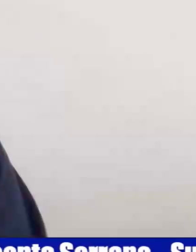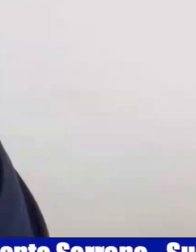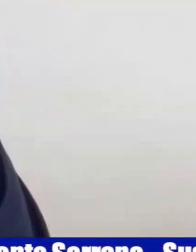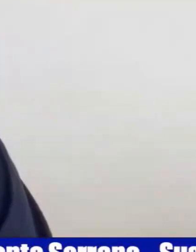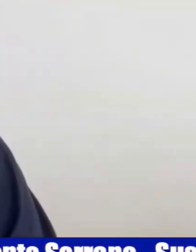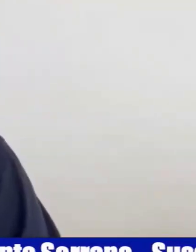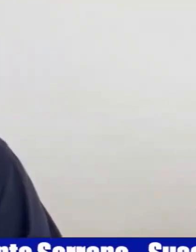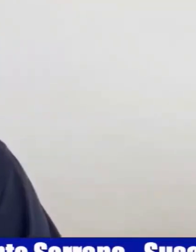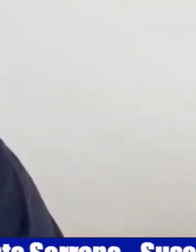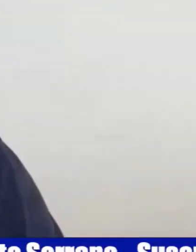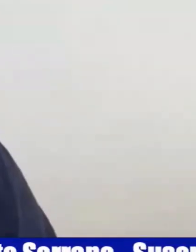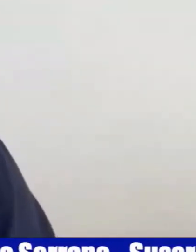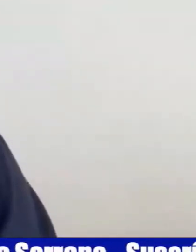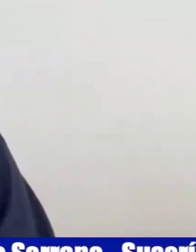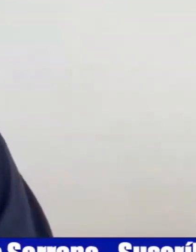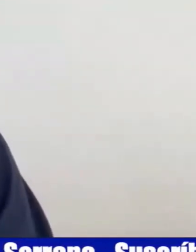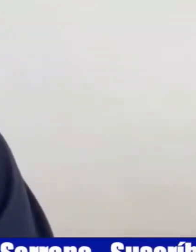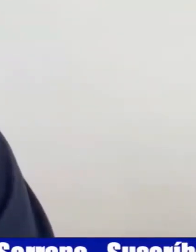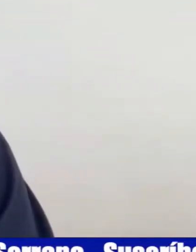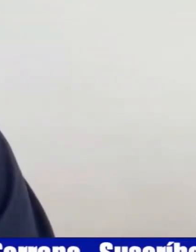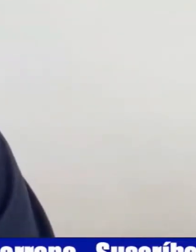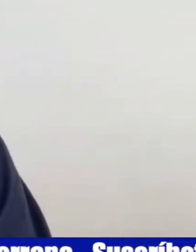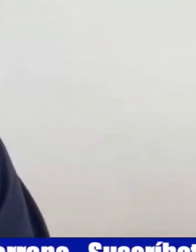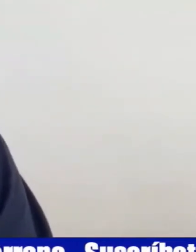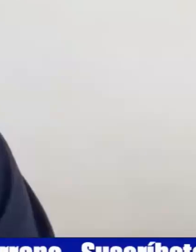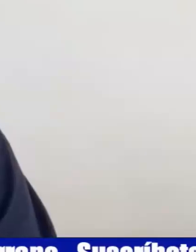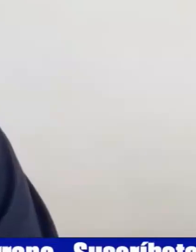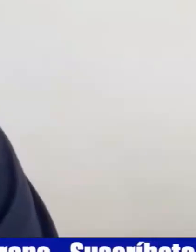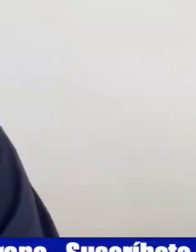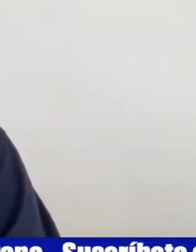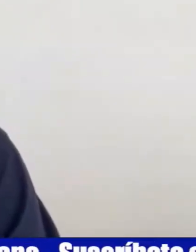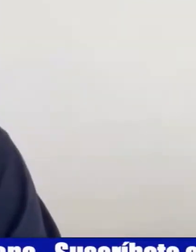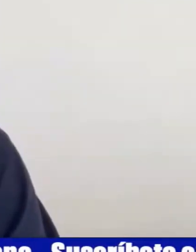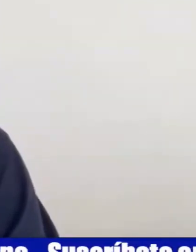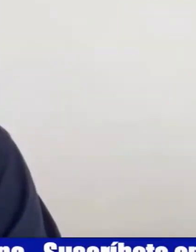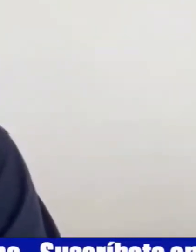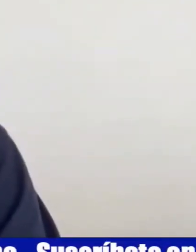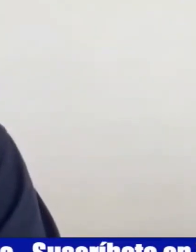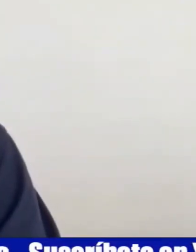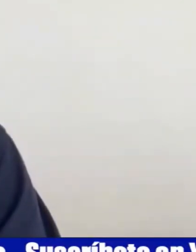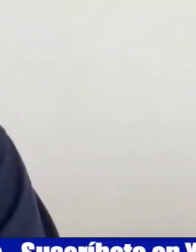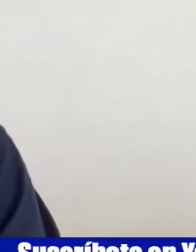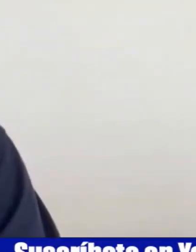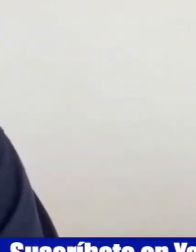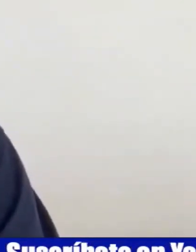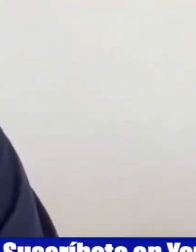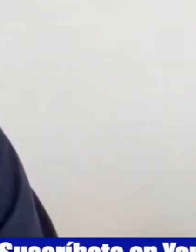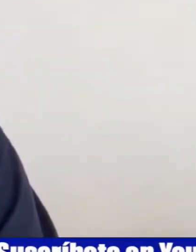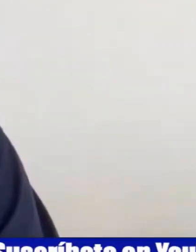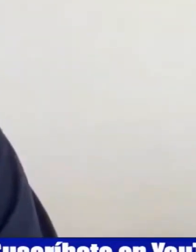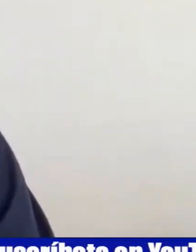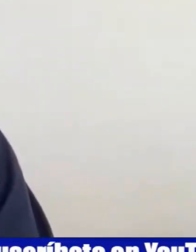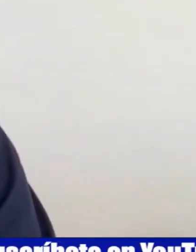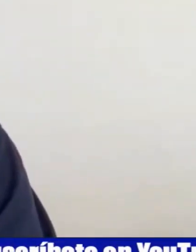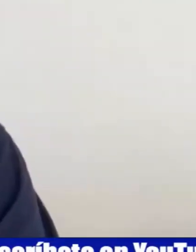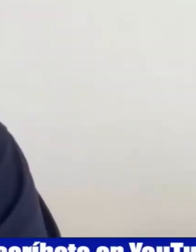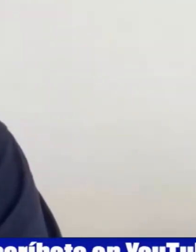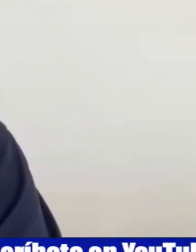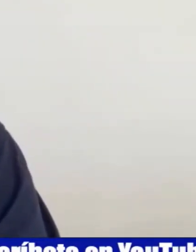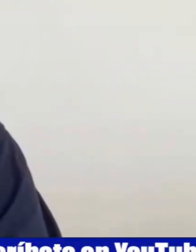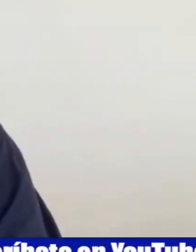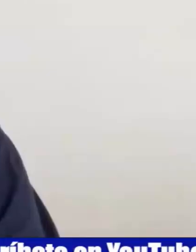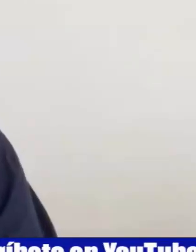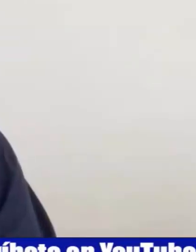Peña a los más ricos, a los millonarios de este país. Yo no entendería esto de las condonaciones y